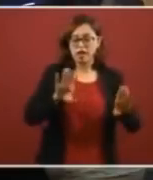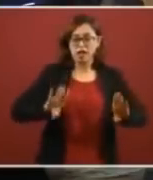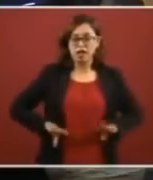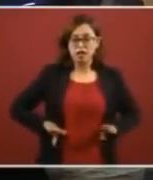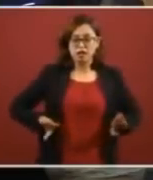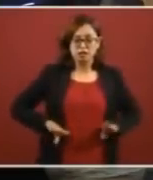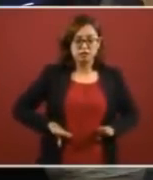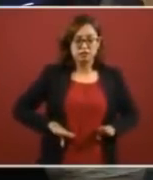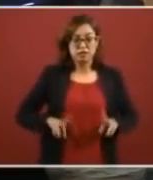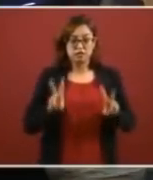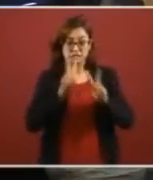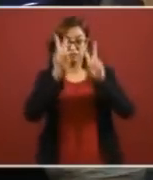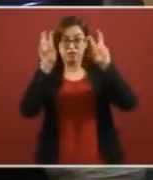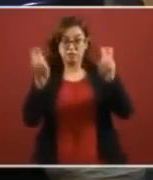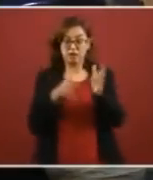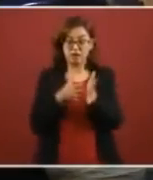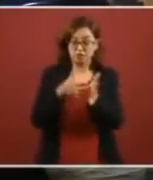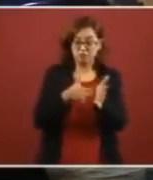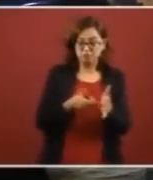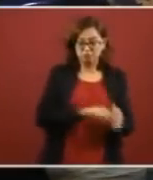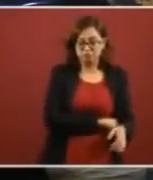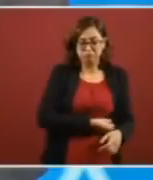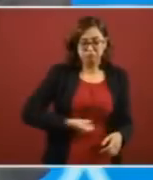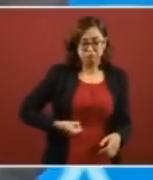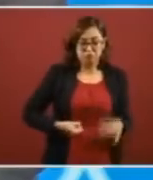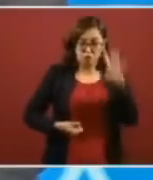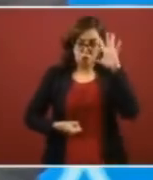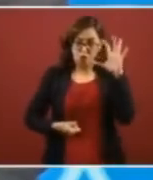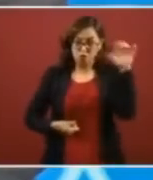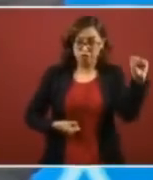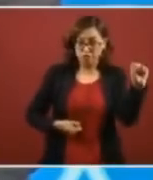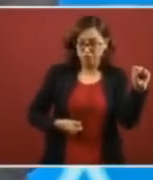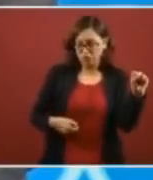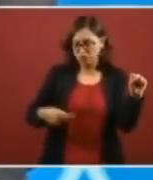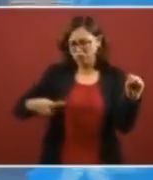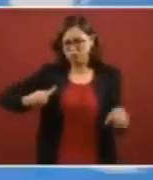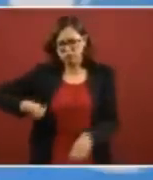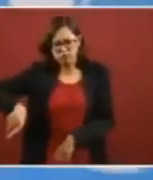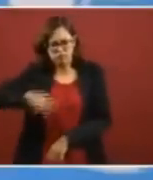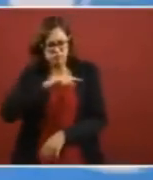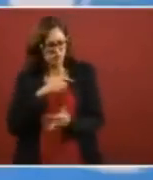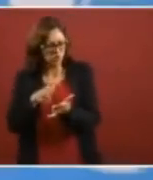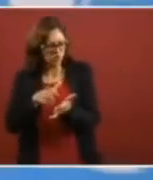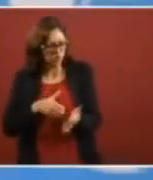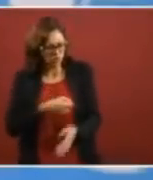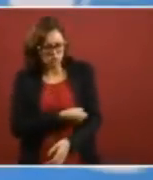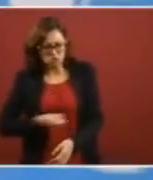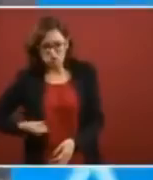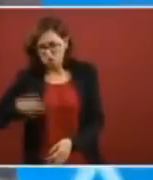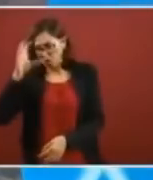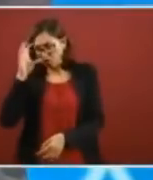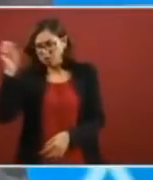cosa distinta a lo que nosotros entendemos por austeridad.